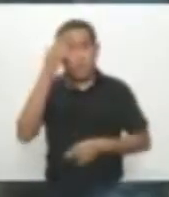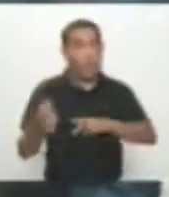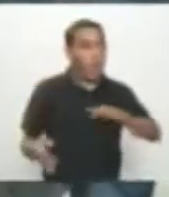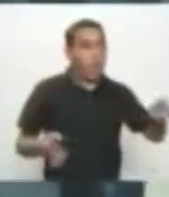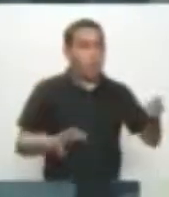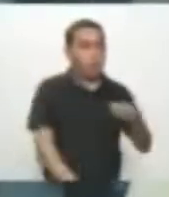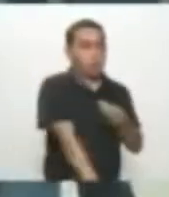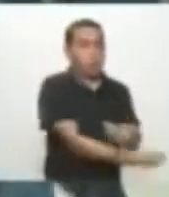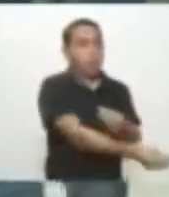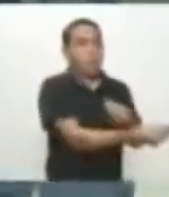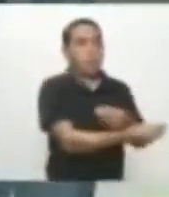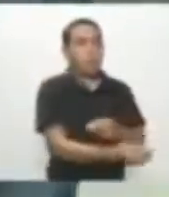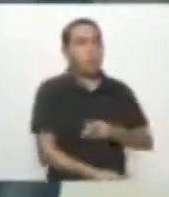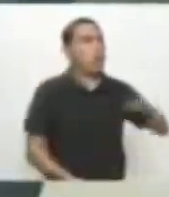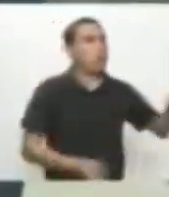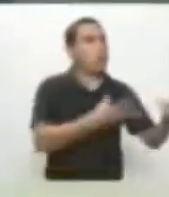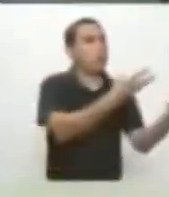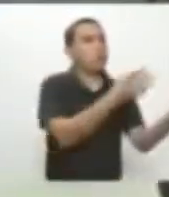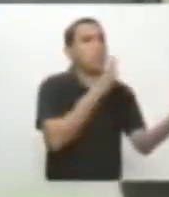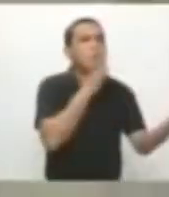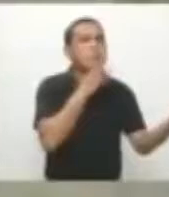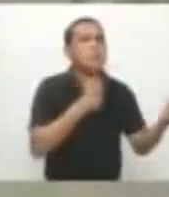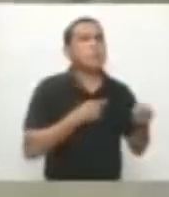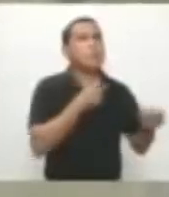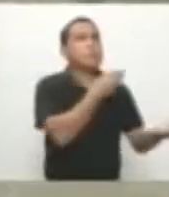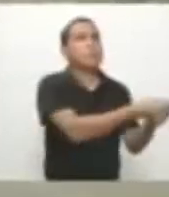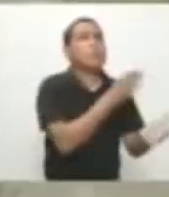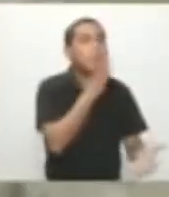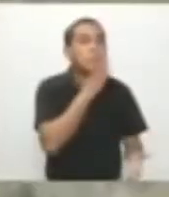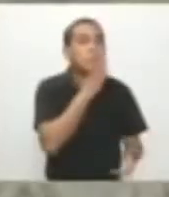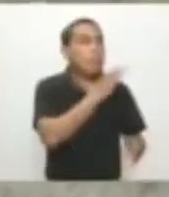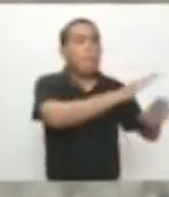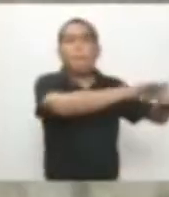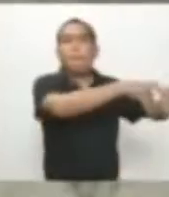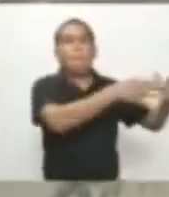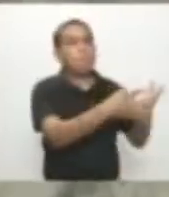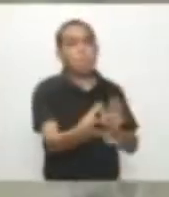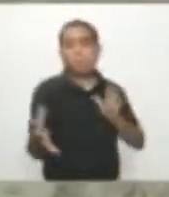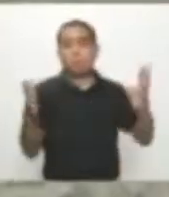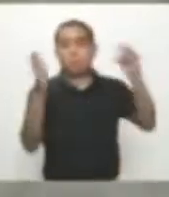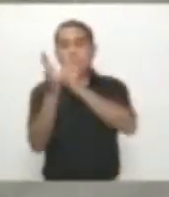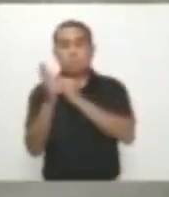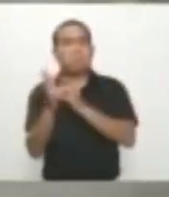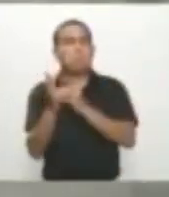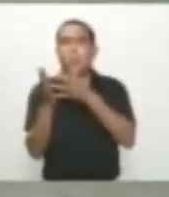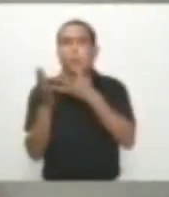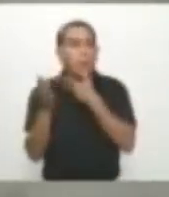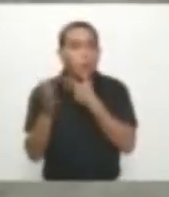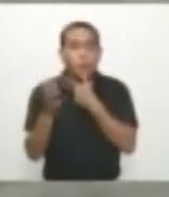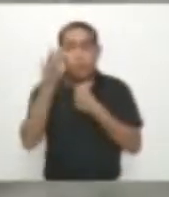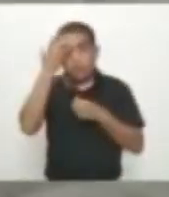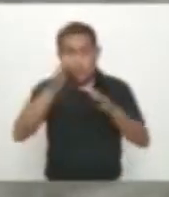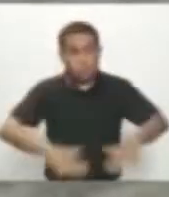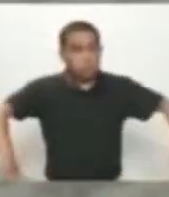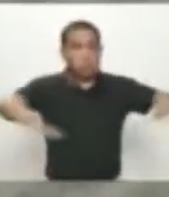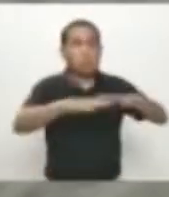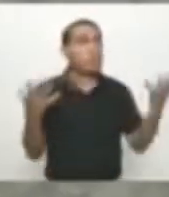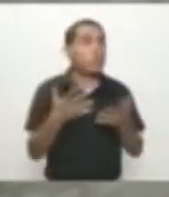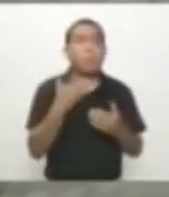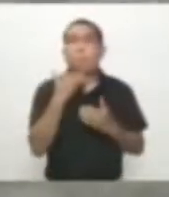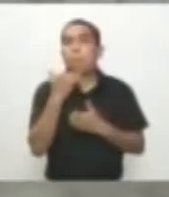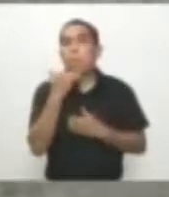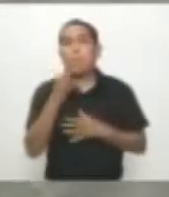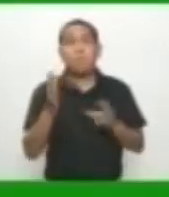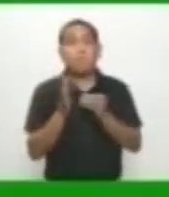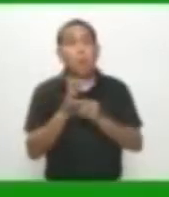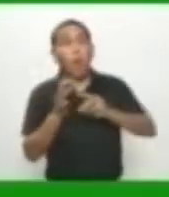y los terceros no están implicados. Pareciera que existiera una mano poderosa detrás de todo esto, porque el lote no aparece, ni los terceros están